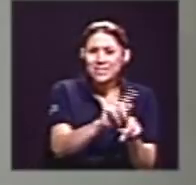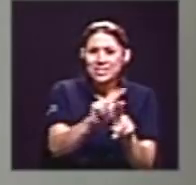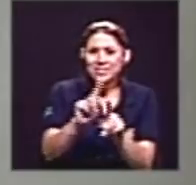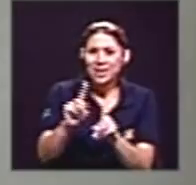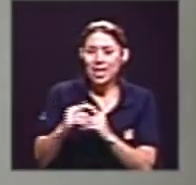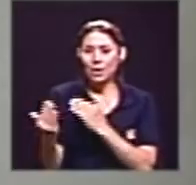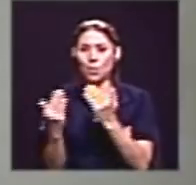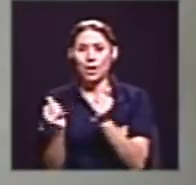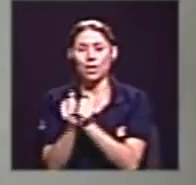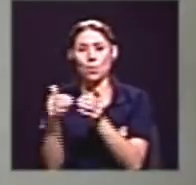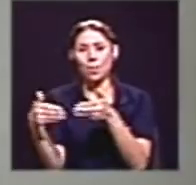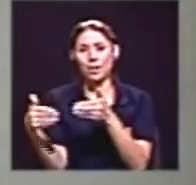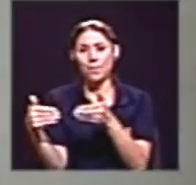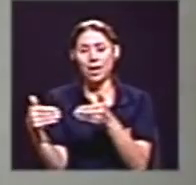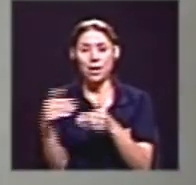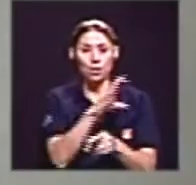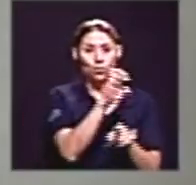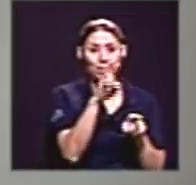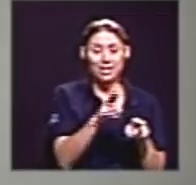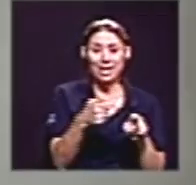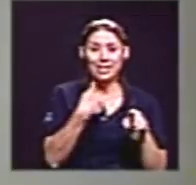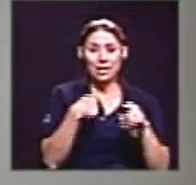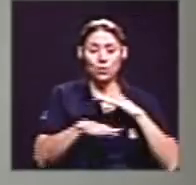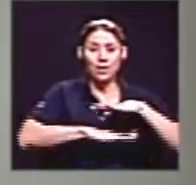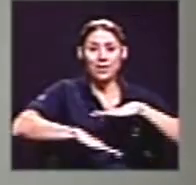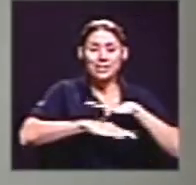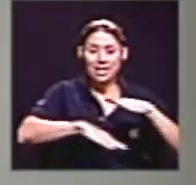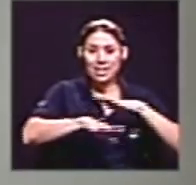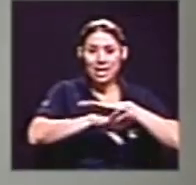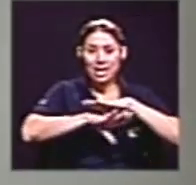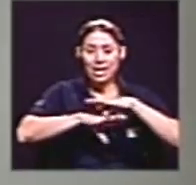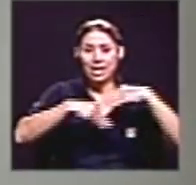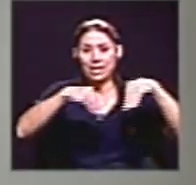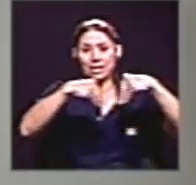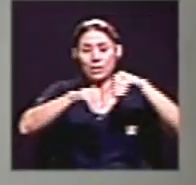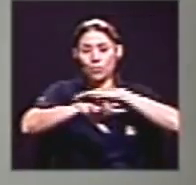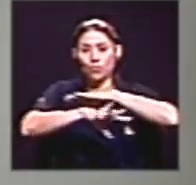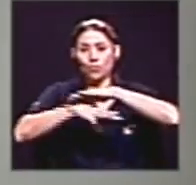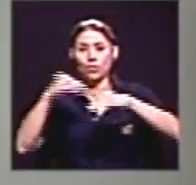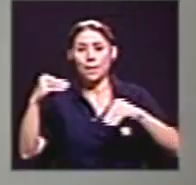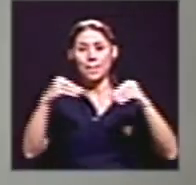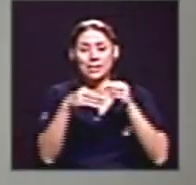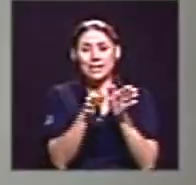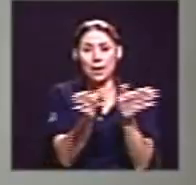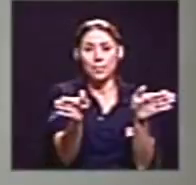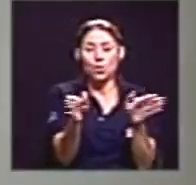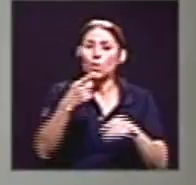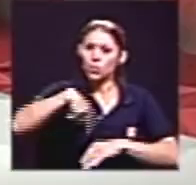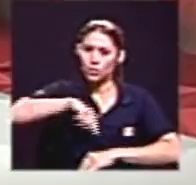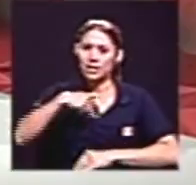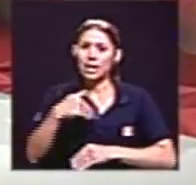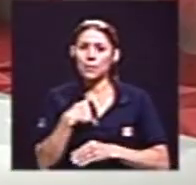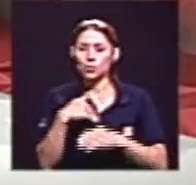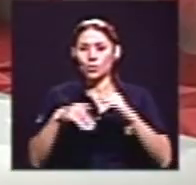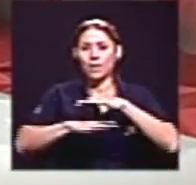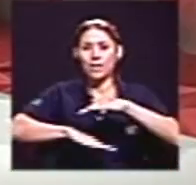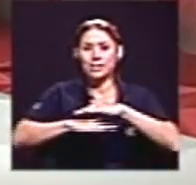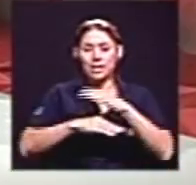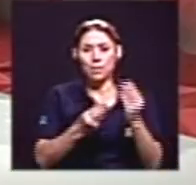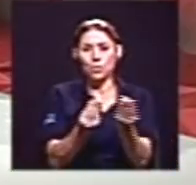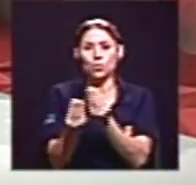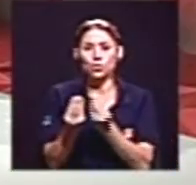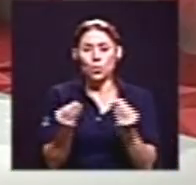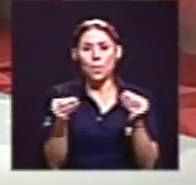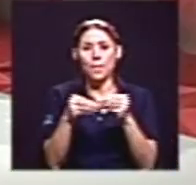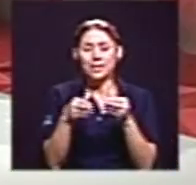decir, la economía costarricense tiene una base de exportaciones mucho más amplia, tenemos una base de producción mucho más amplia. Bueno, y en